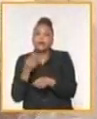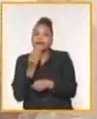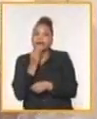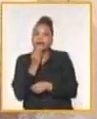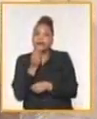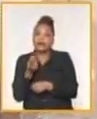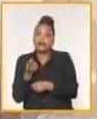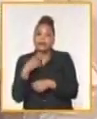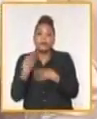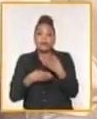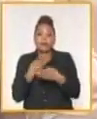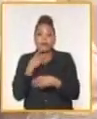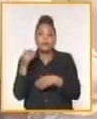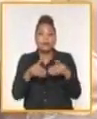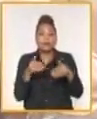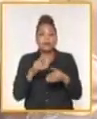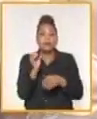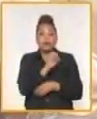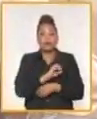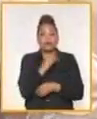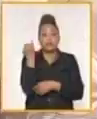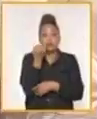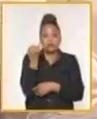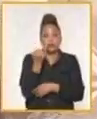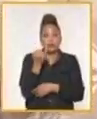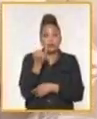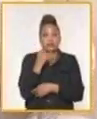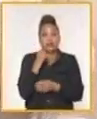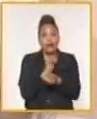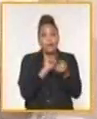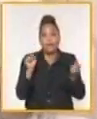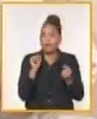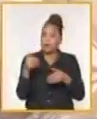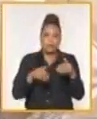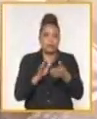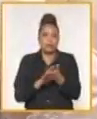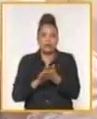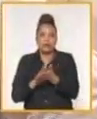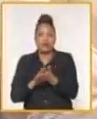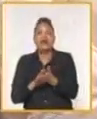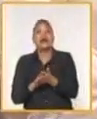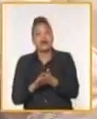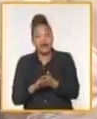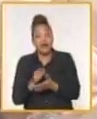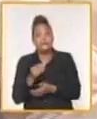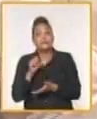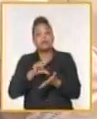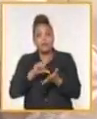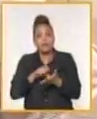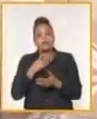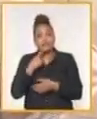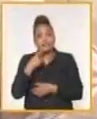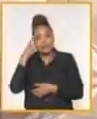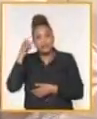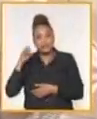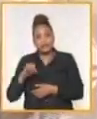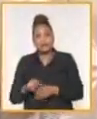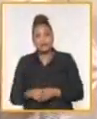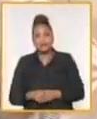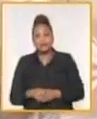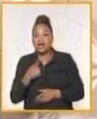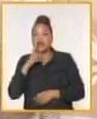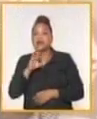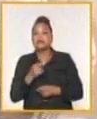Pero además no participa en la Organización Internacional de la Energía Atómica. Pero Irán sí se sometió a la supervisión, ahora dice que se va. Hace muy bien, porque además